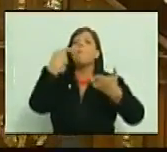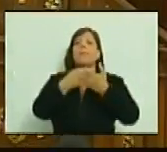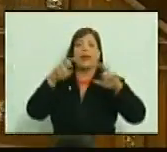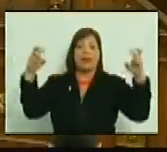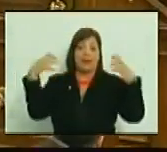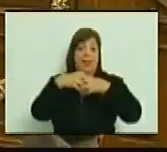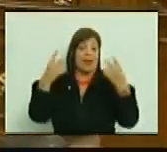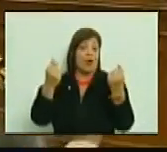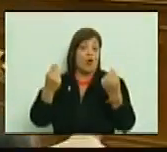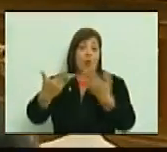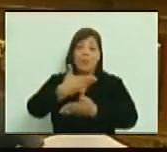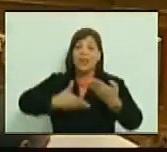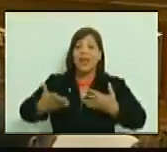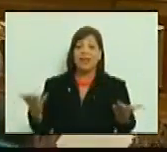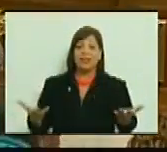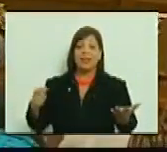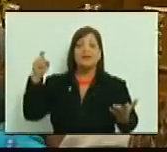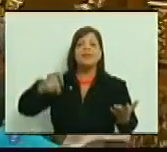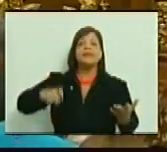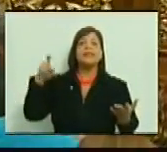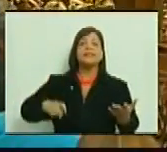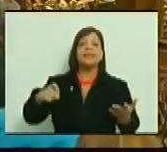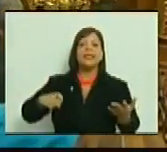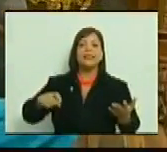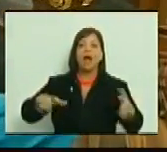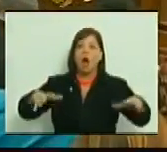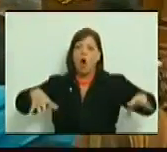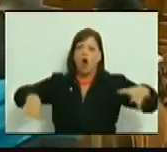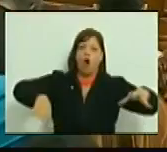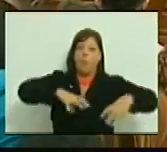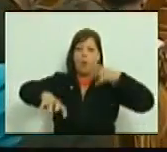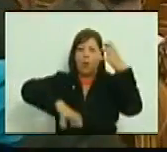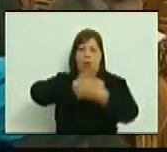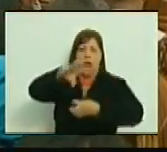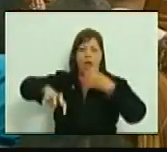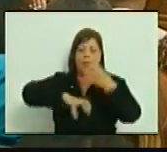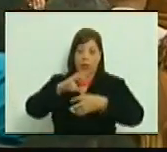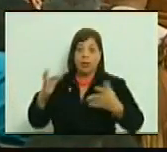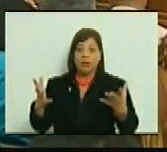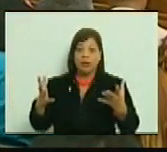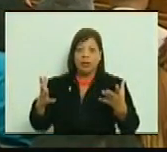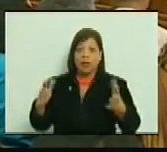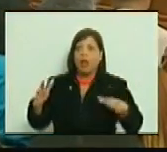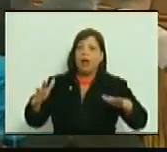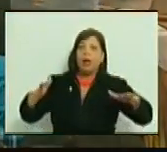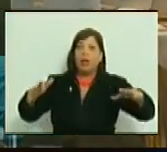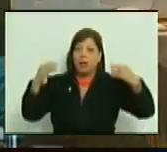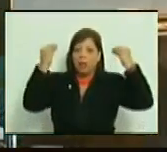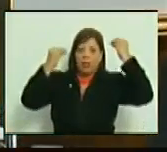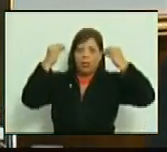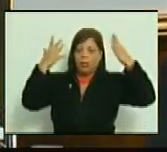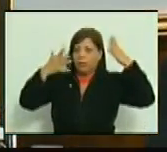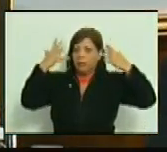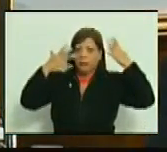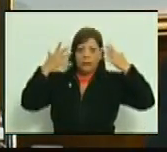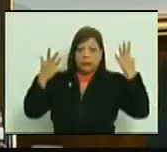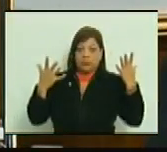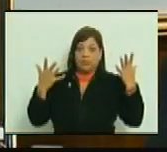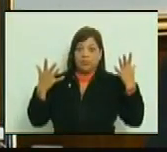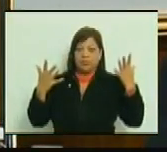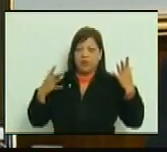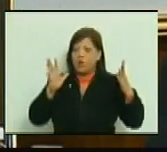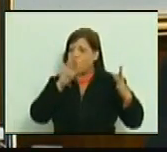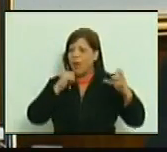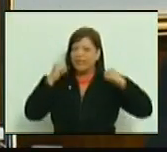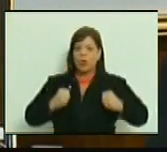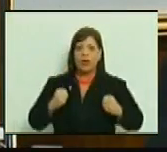La guerra económica necesita de la inestabilidad, necesita de la desestabilización, necesita de la